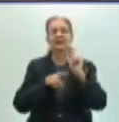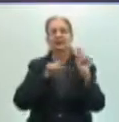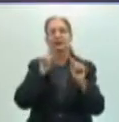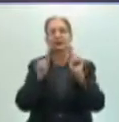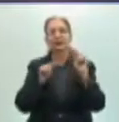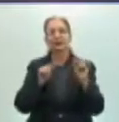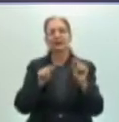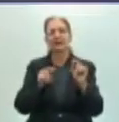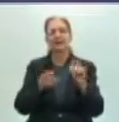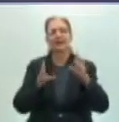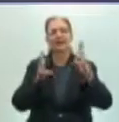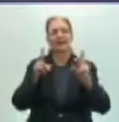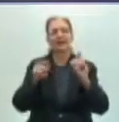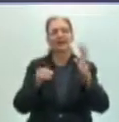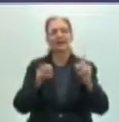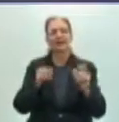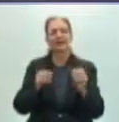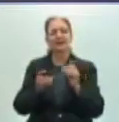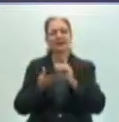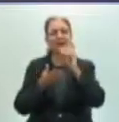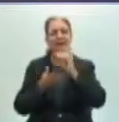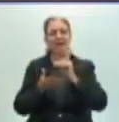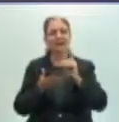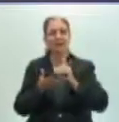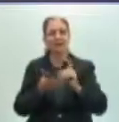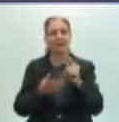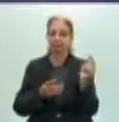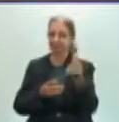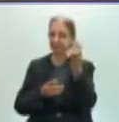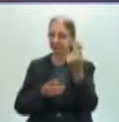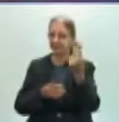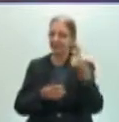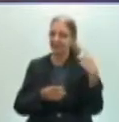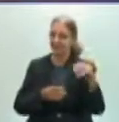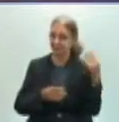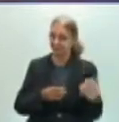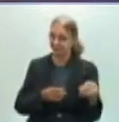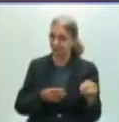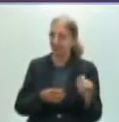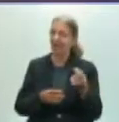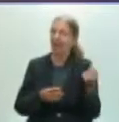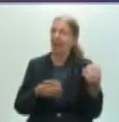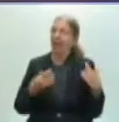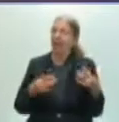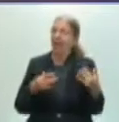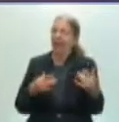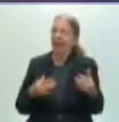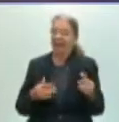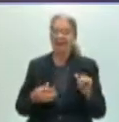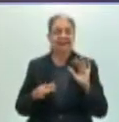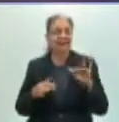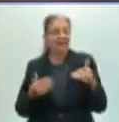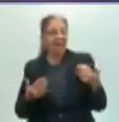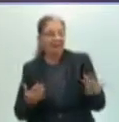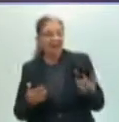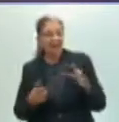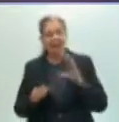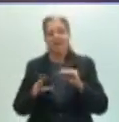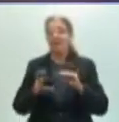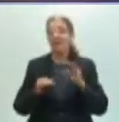descriptiva. Vamos a darle comienzo a un primer ejercicio. Este primer ejercicio está hablándonos